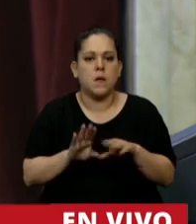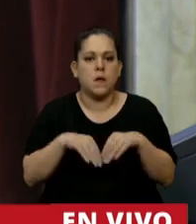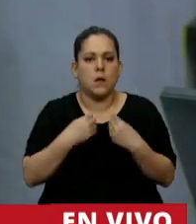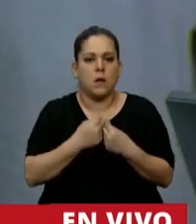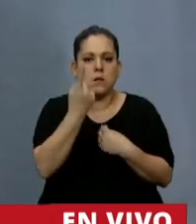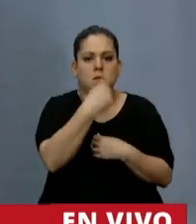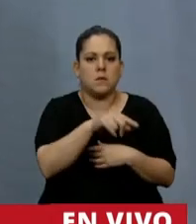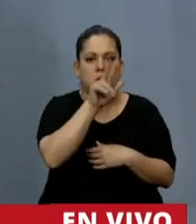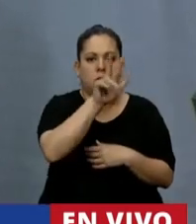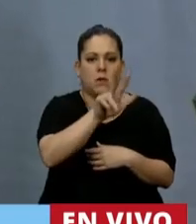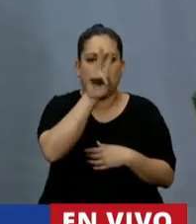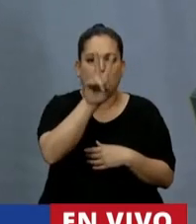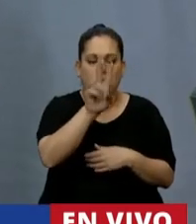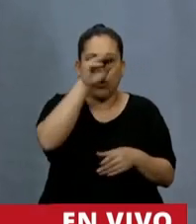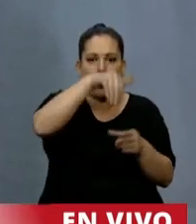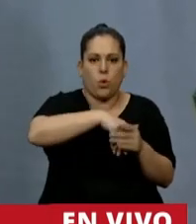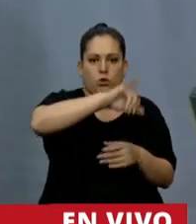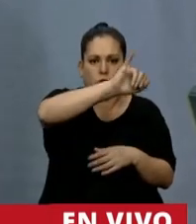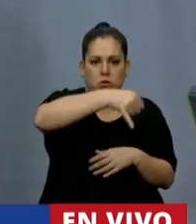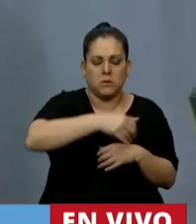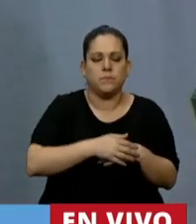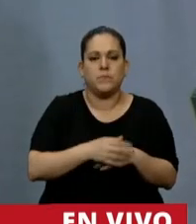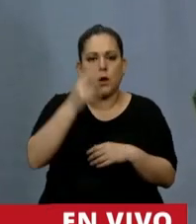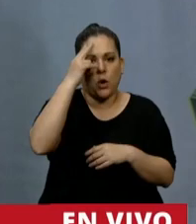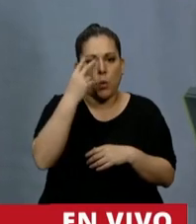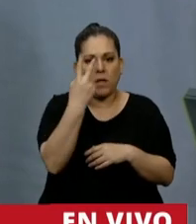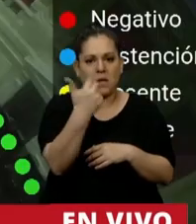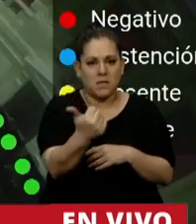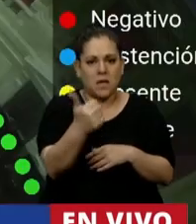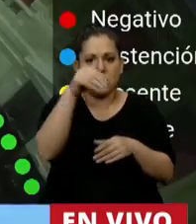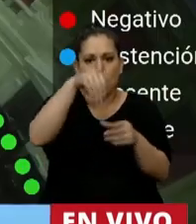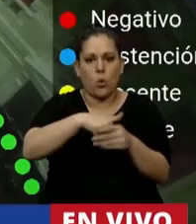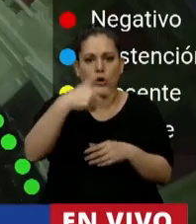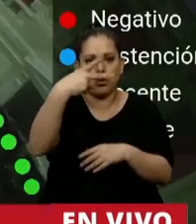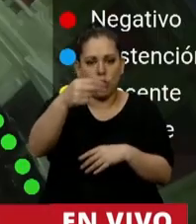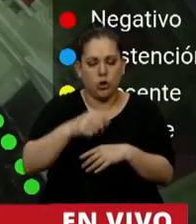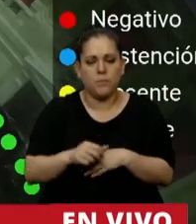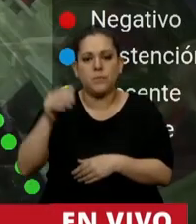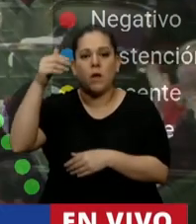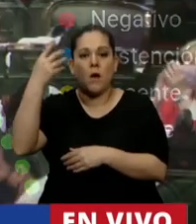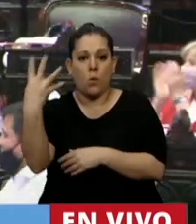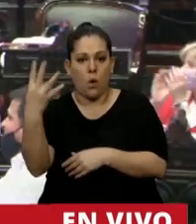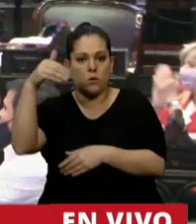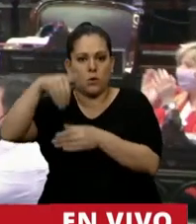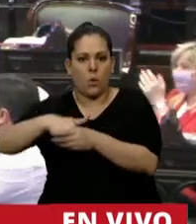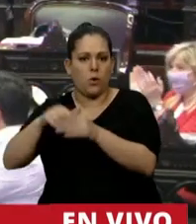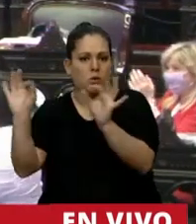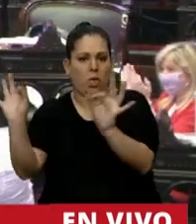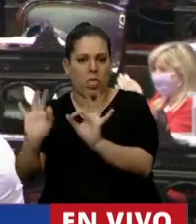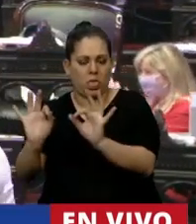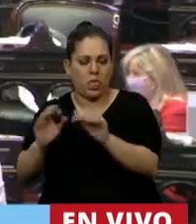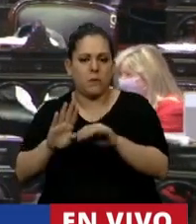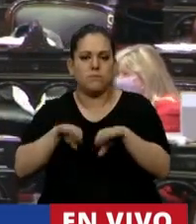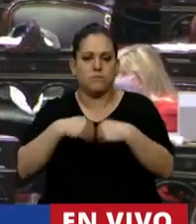132 afirmativos 96 negativos 4 abstenciones resulta